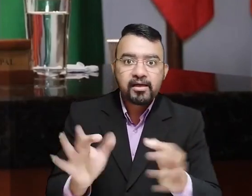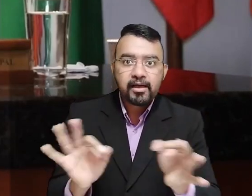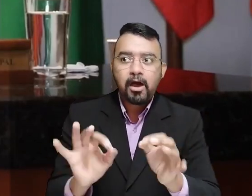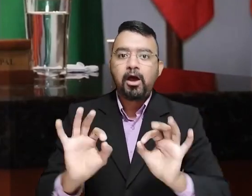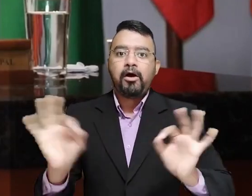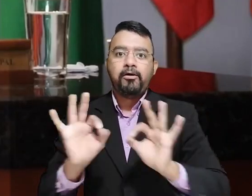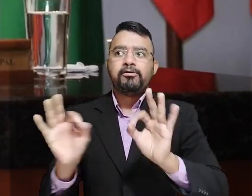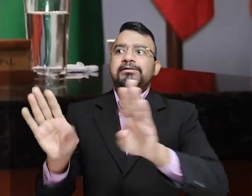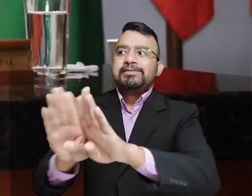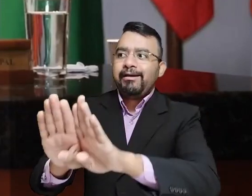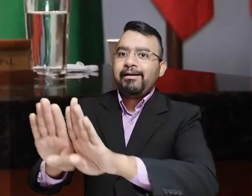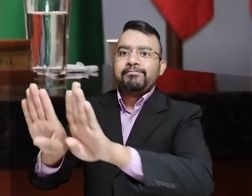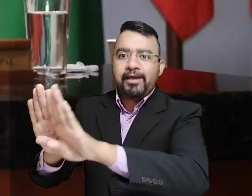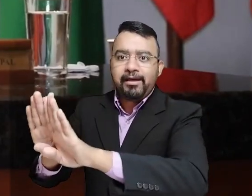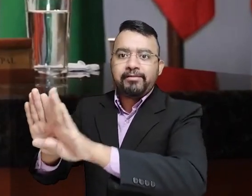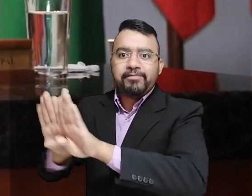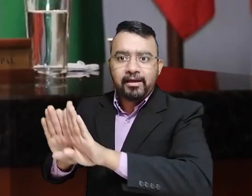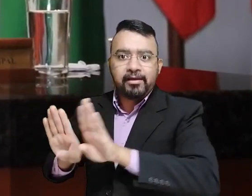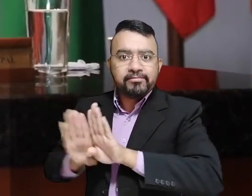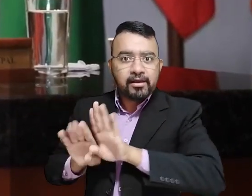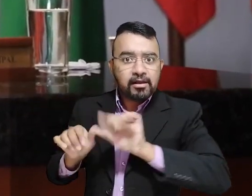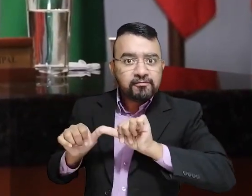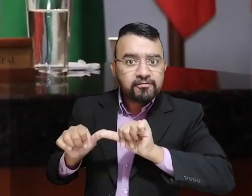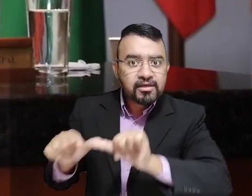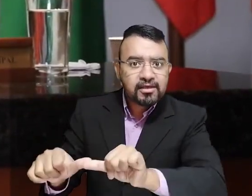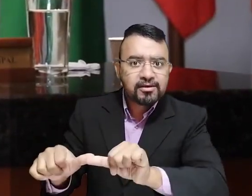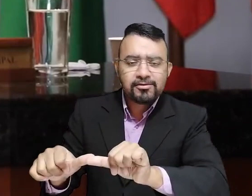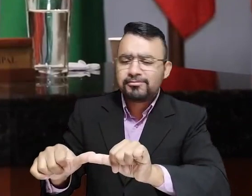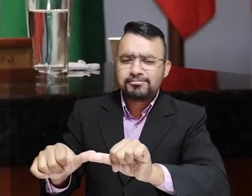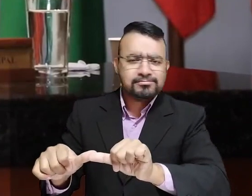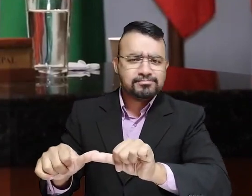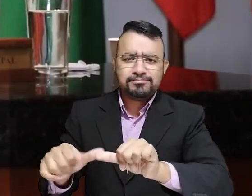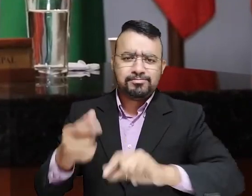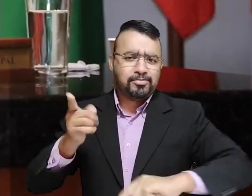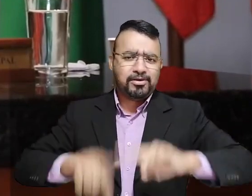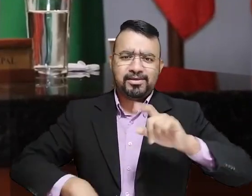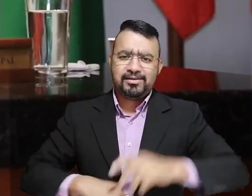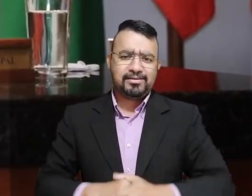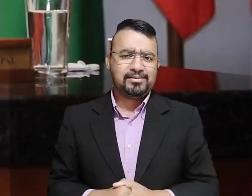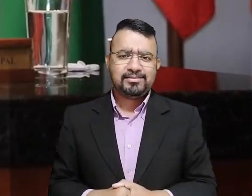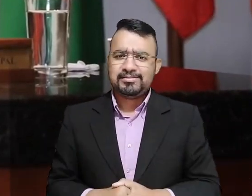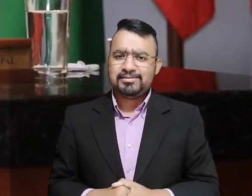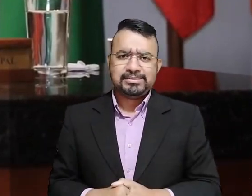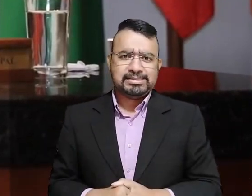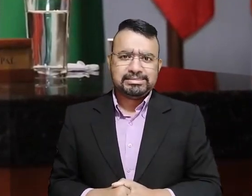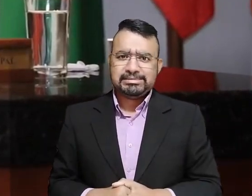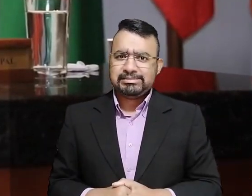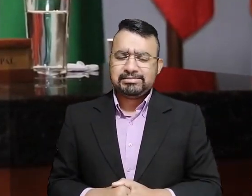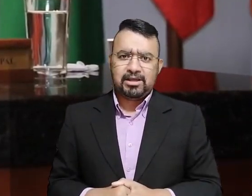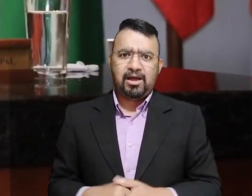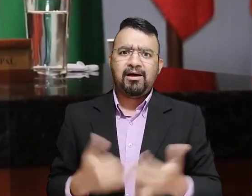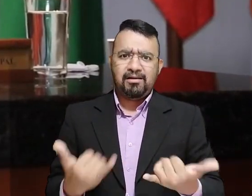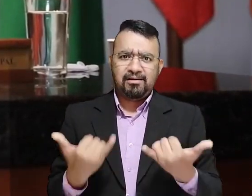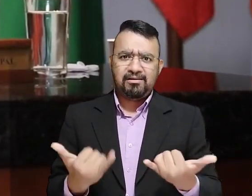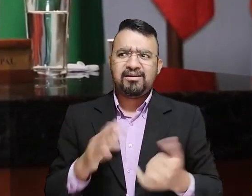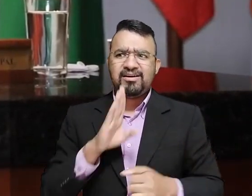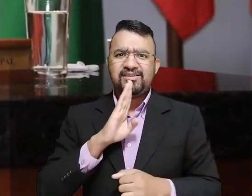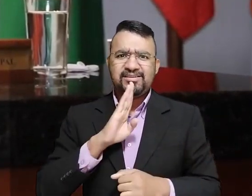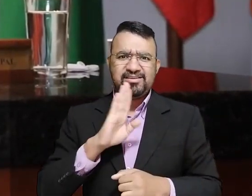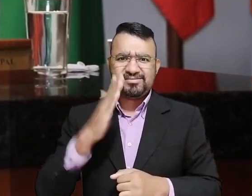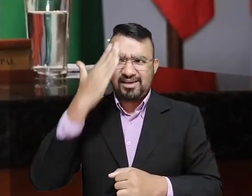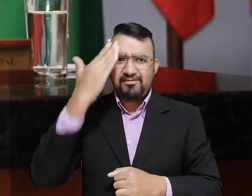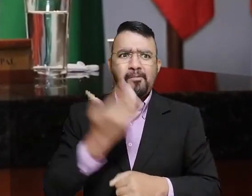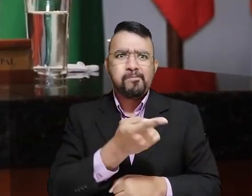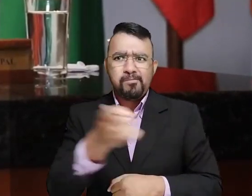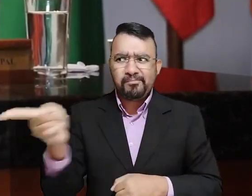o definitivamente no podemos seguir cerrando de manera indefinida los fines de semana. Ya la